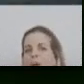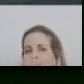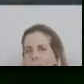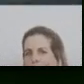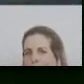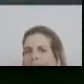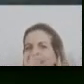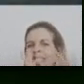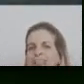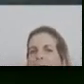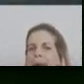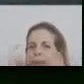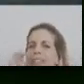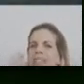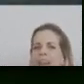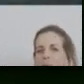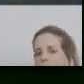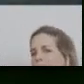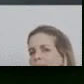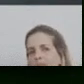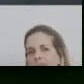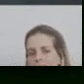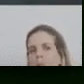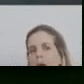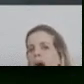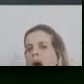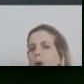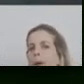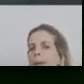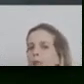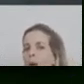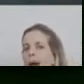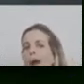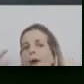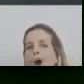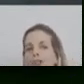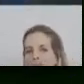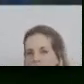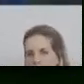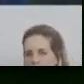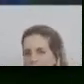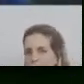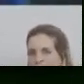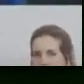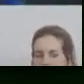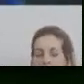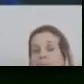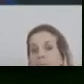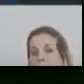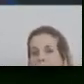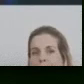Evo. Lo hizo tan bien que algunos se molestaron y no lo dejaron seguir haciendo. Pero